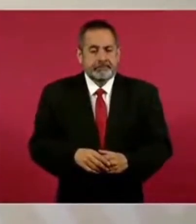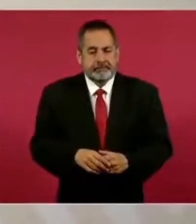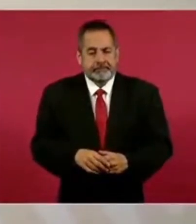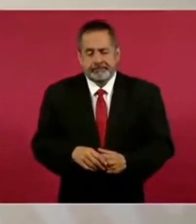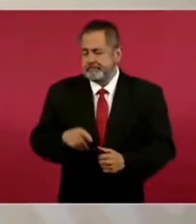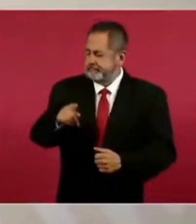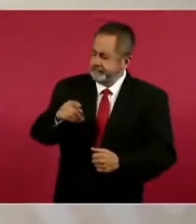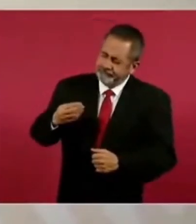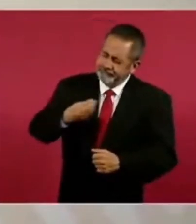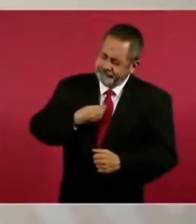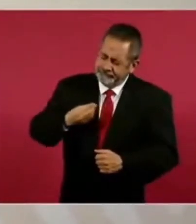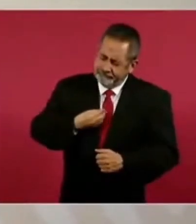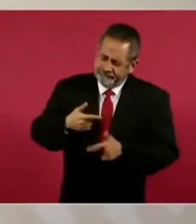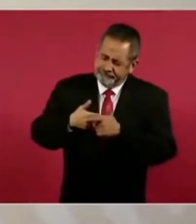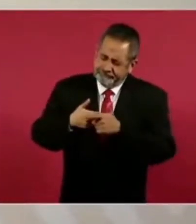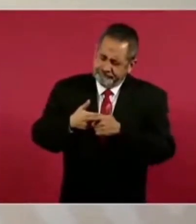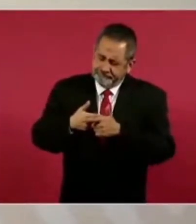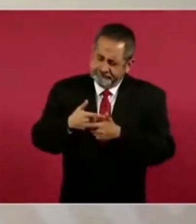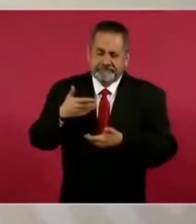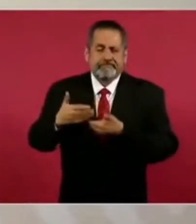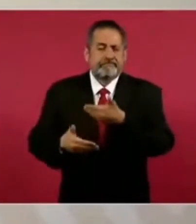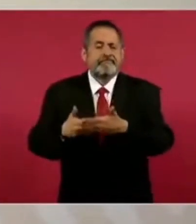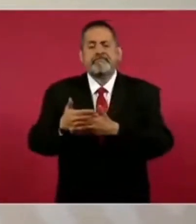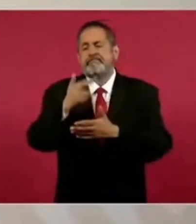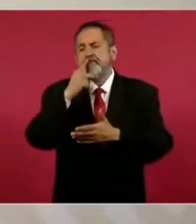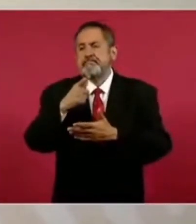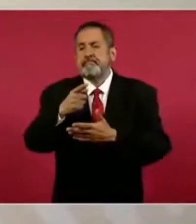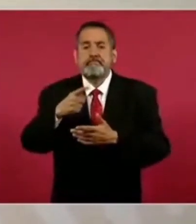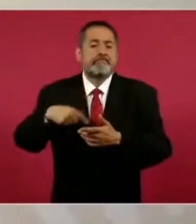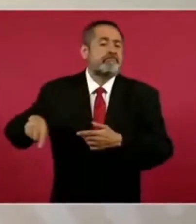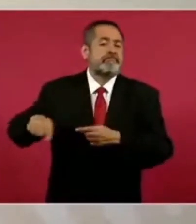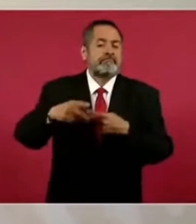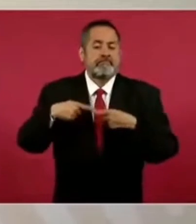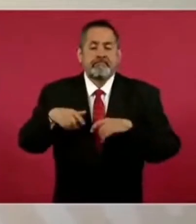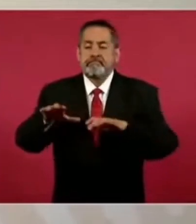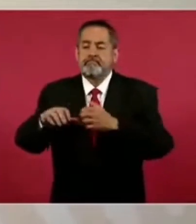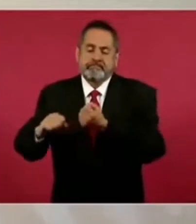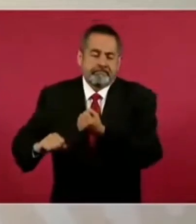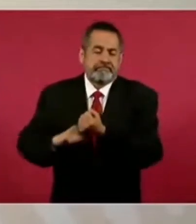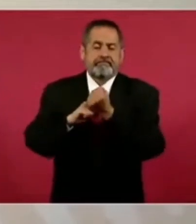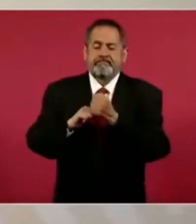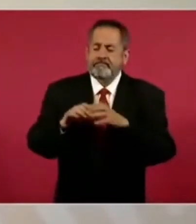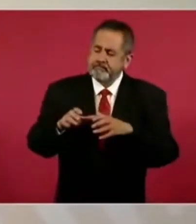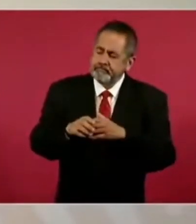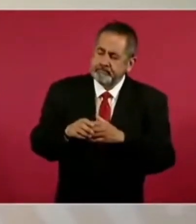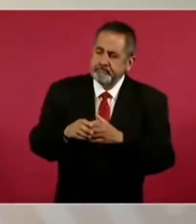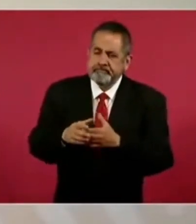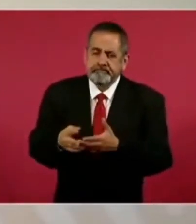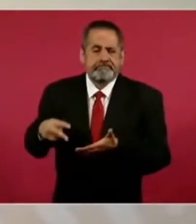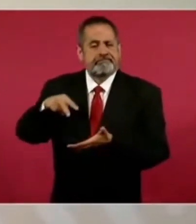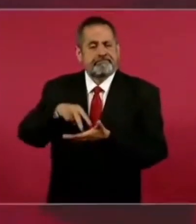salimos adelante, nos sacó a flote la gente.